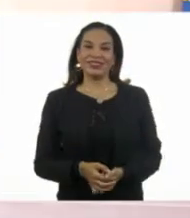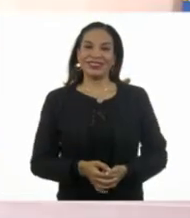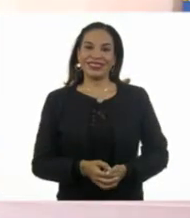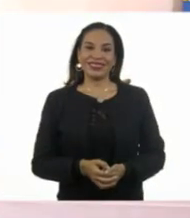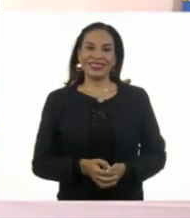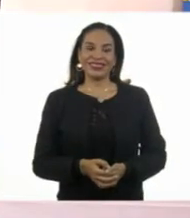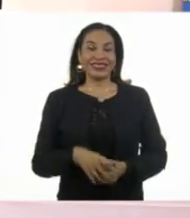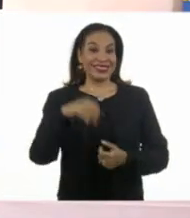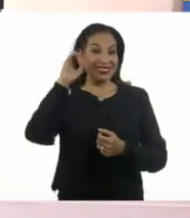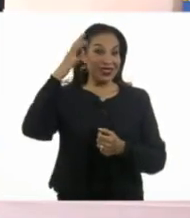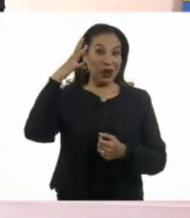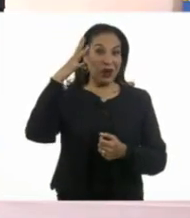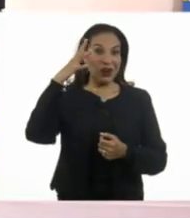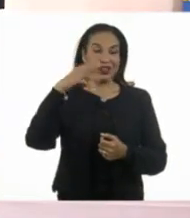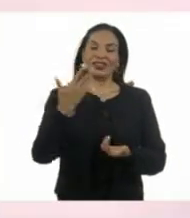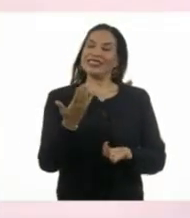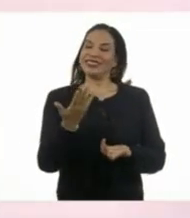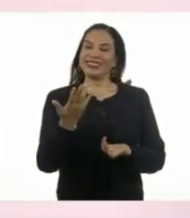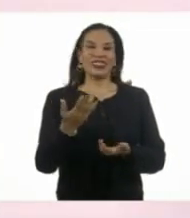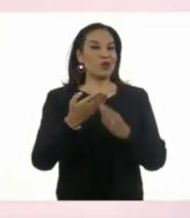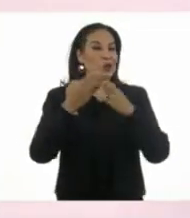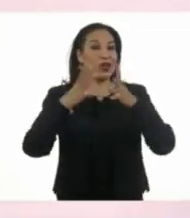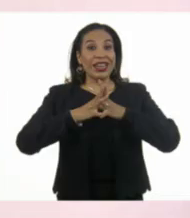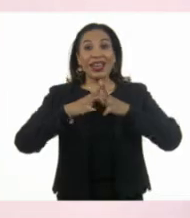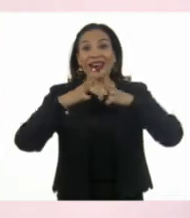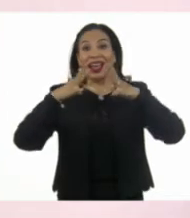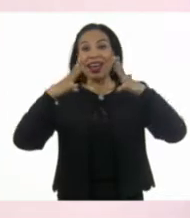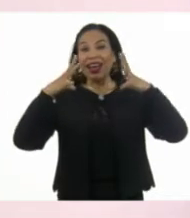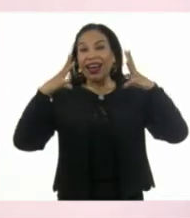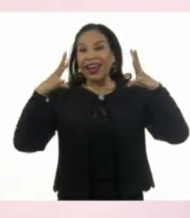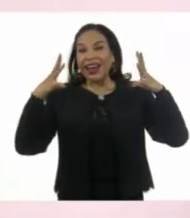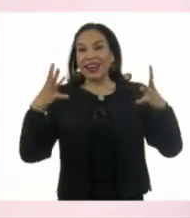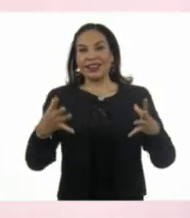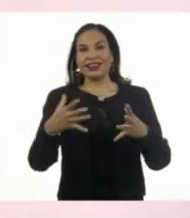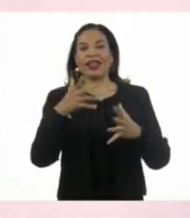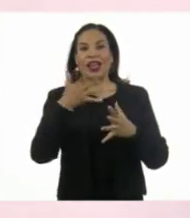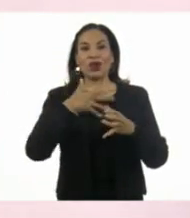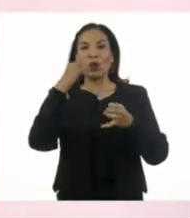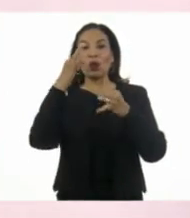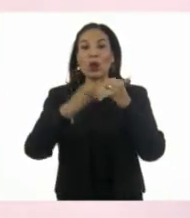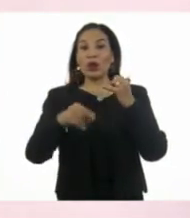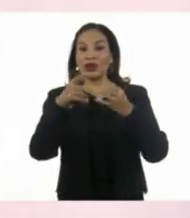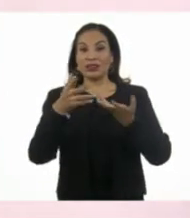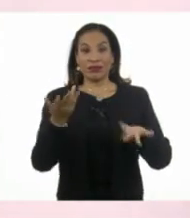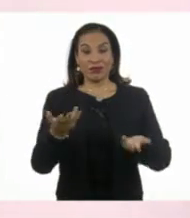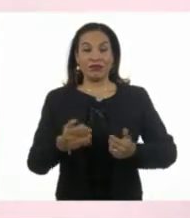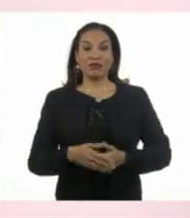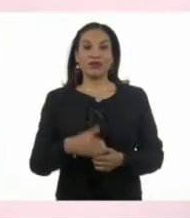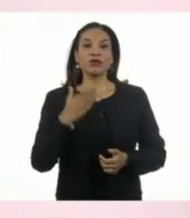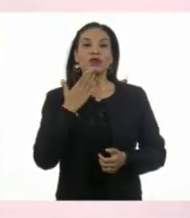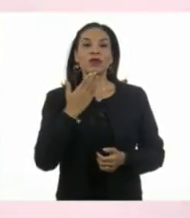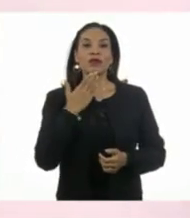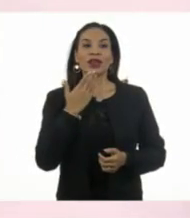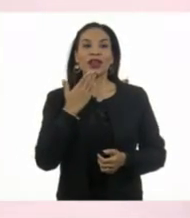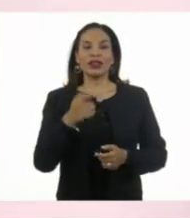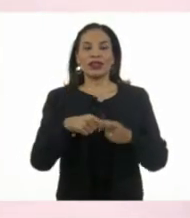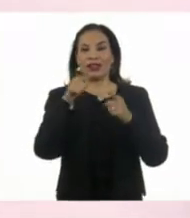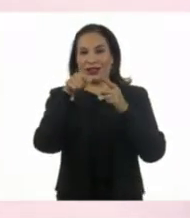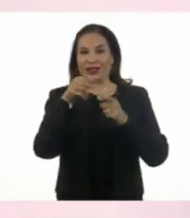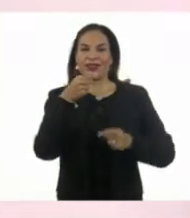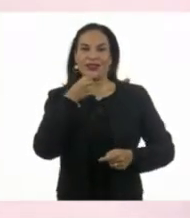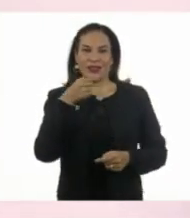Ok, sol es algo muy grande. Y aquí tenemos que es la última, ¿verdad? Sí. Muy bien,